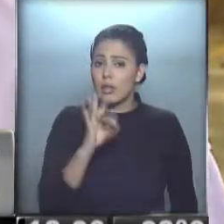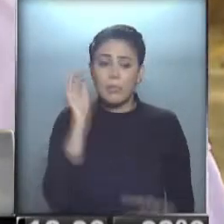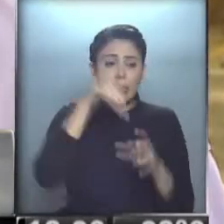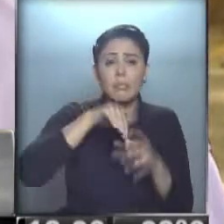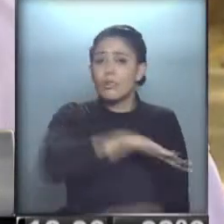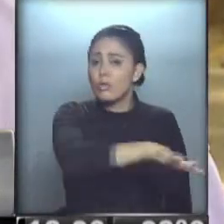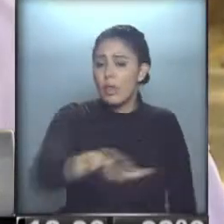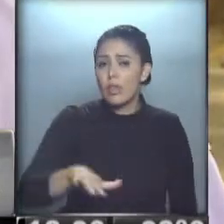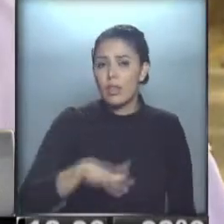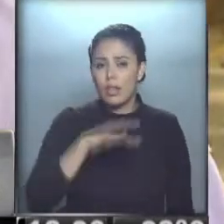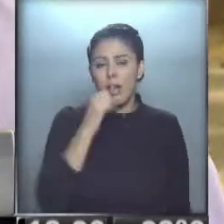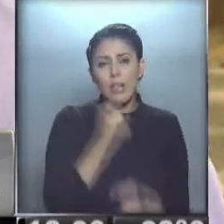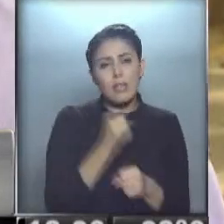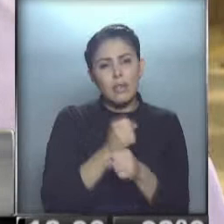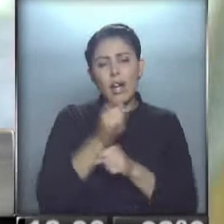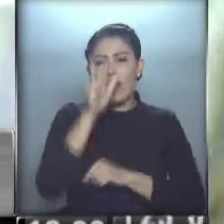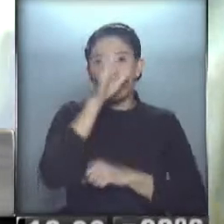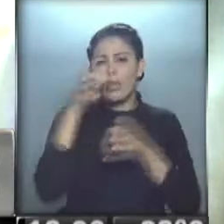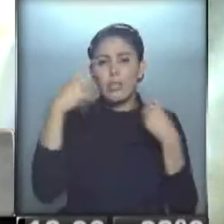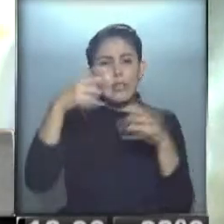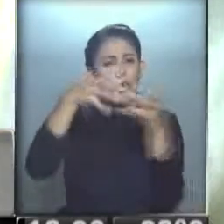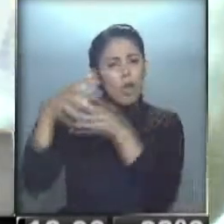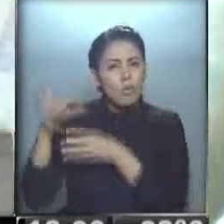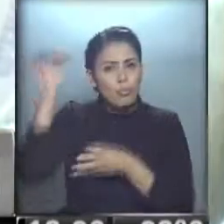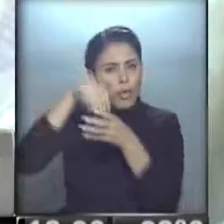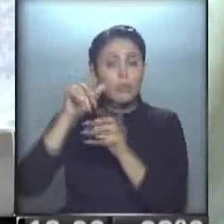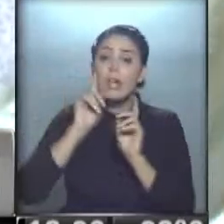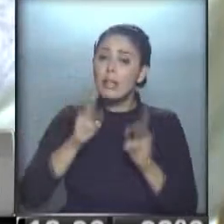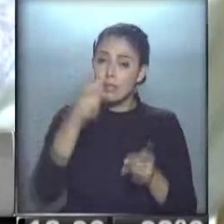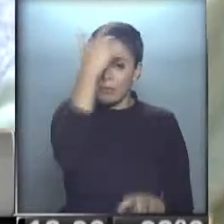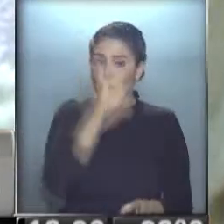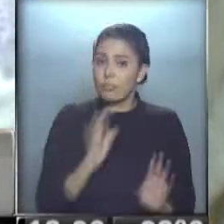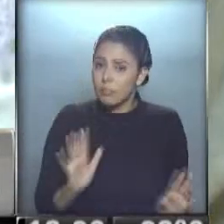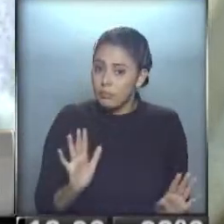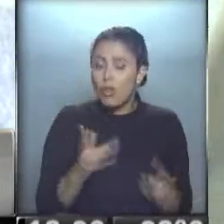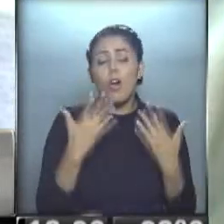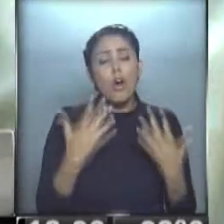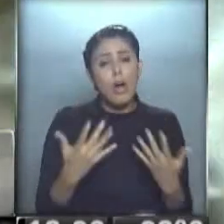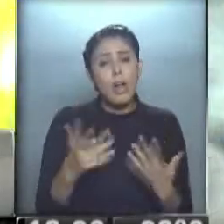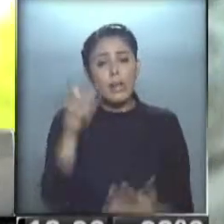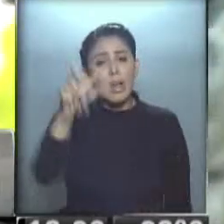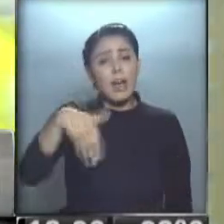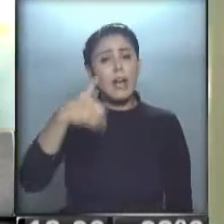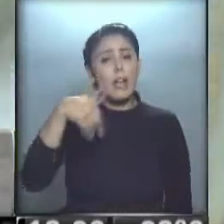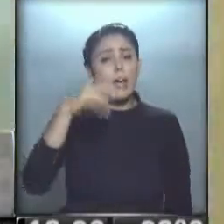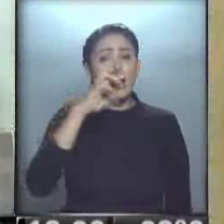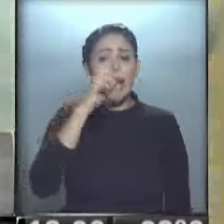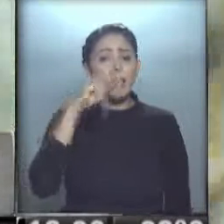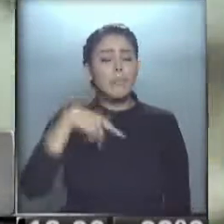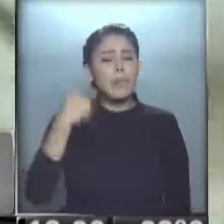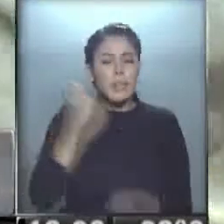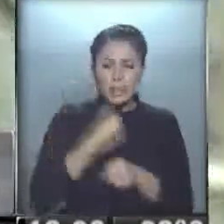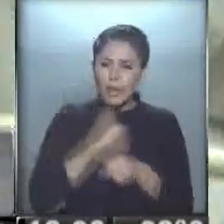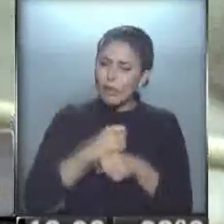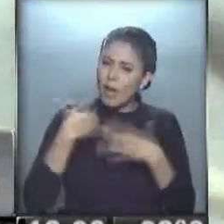trabajando en organizaciones pero también mantenga su individualidad ojalá ella siga trabajando en lo que cree y ojalá